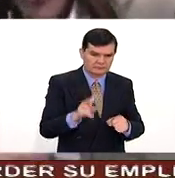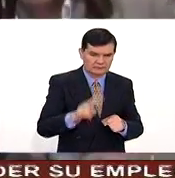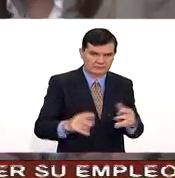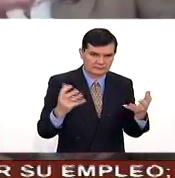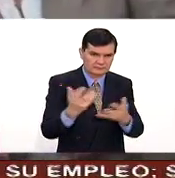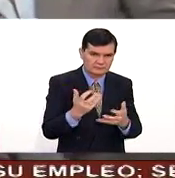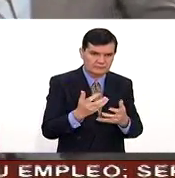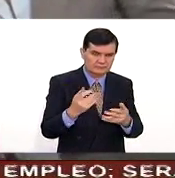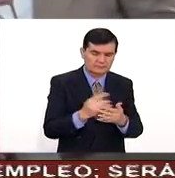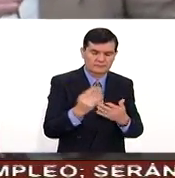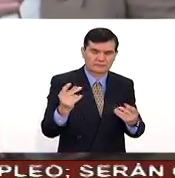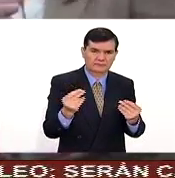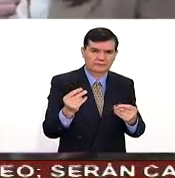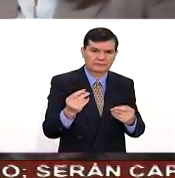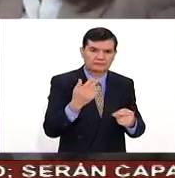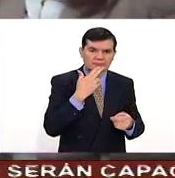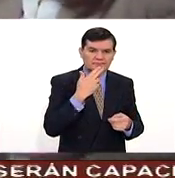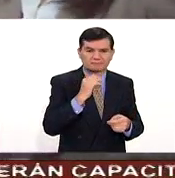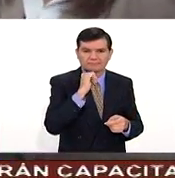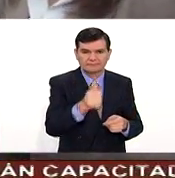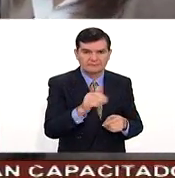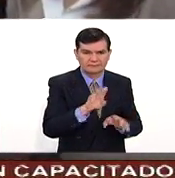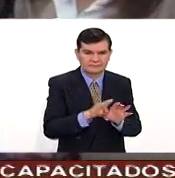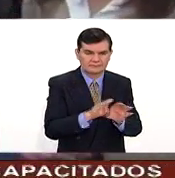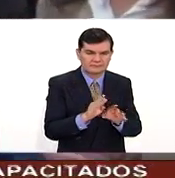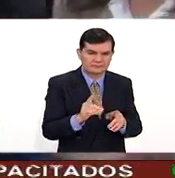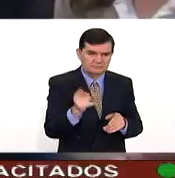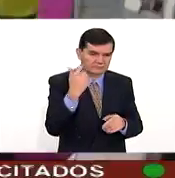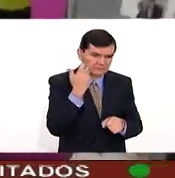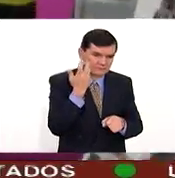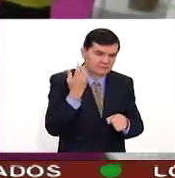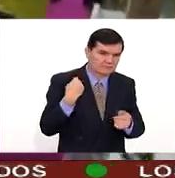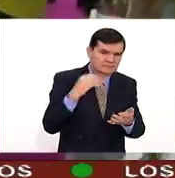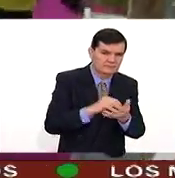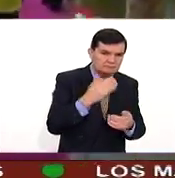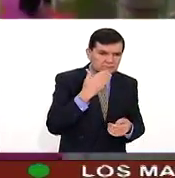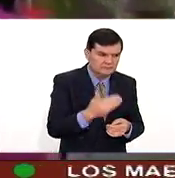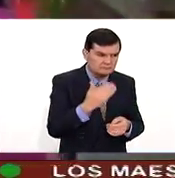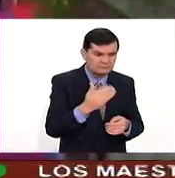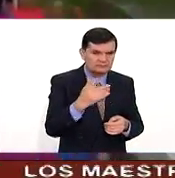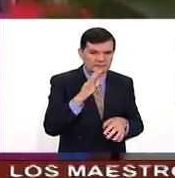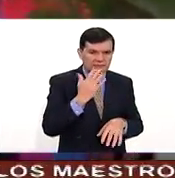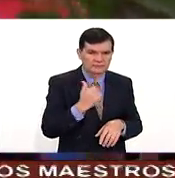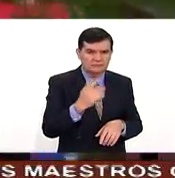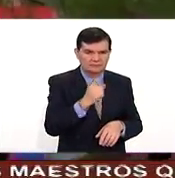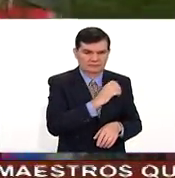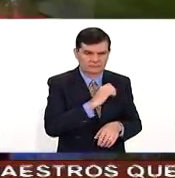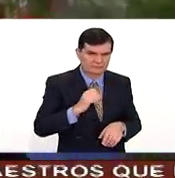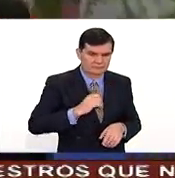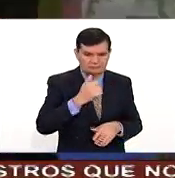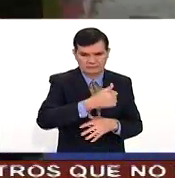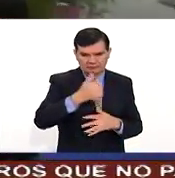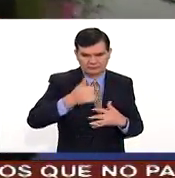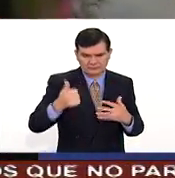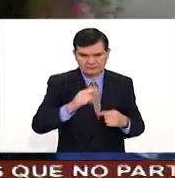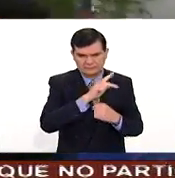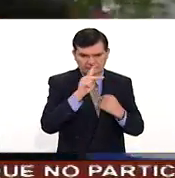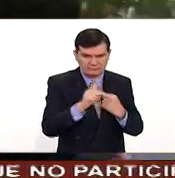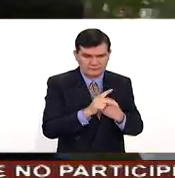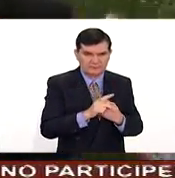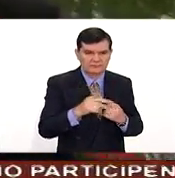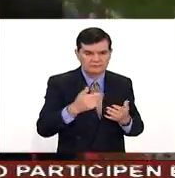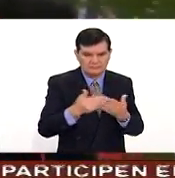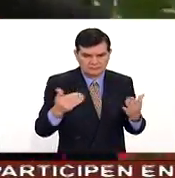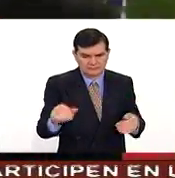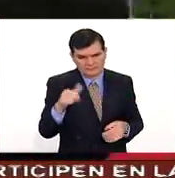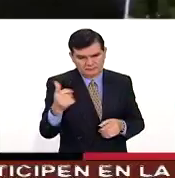pues entonces de nada va a servir, porque todo quedaría en buenas intenciones y no habría una obligación real de cada país de cumplirlo. Ahora,